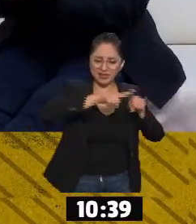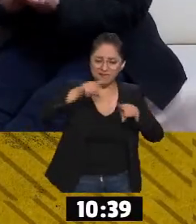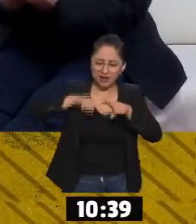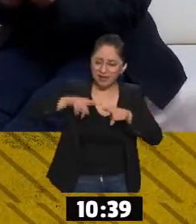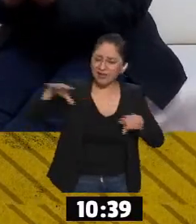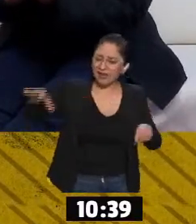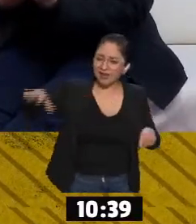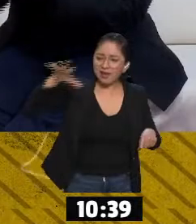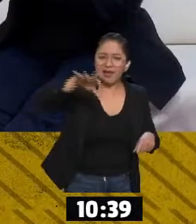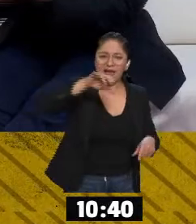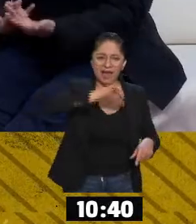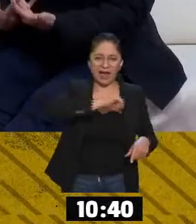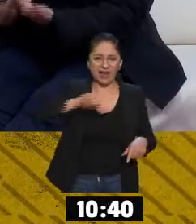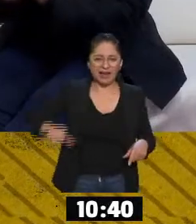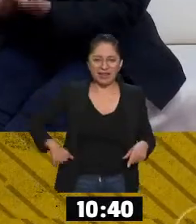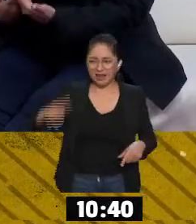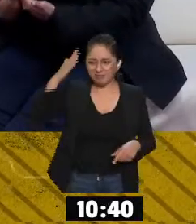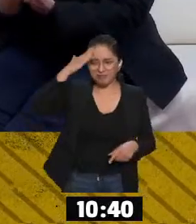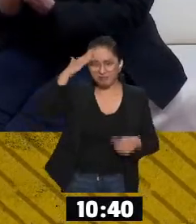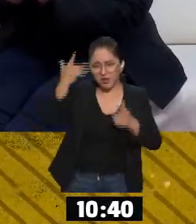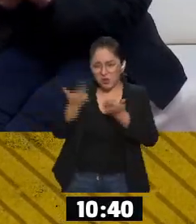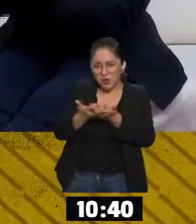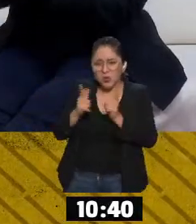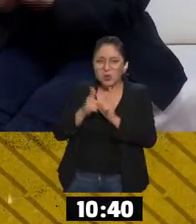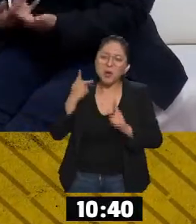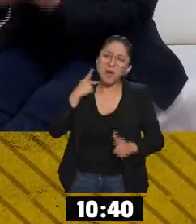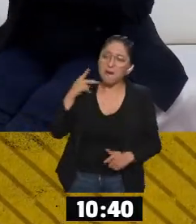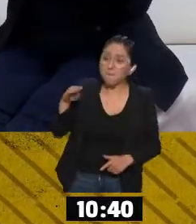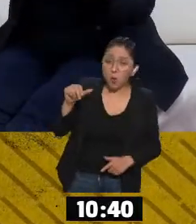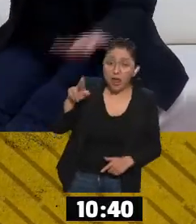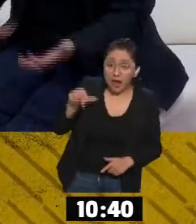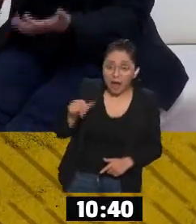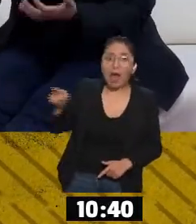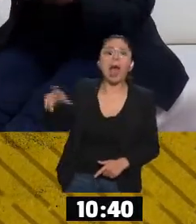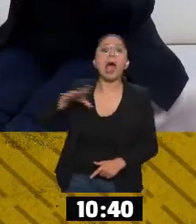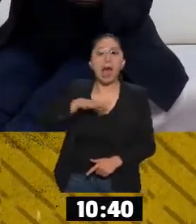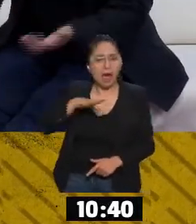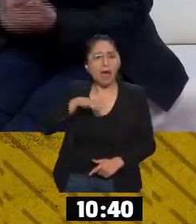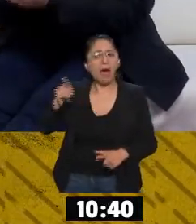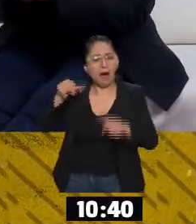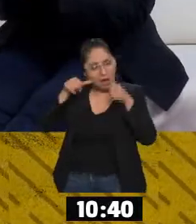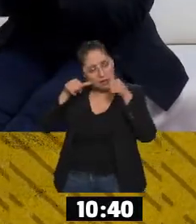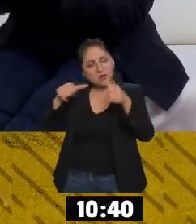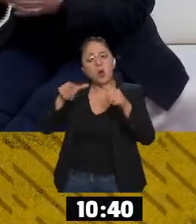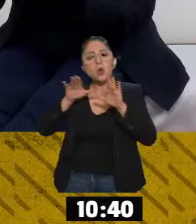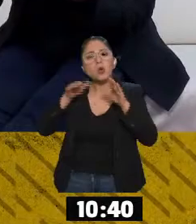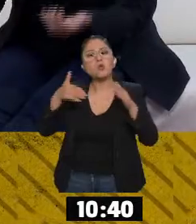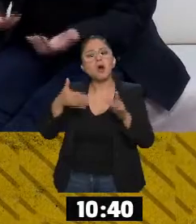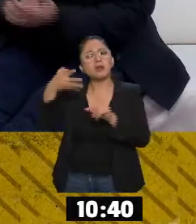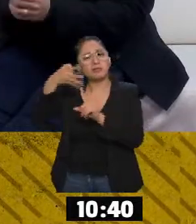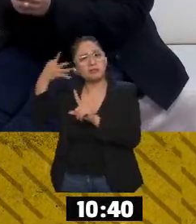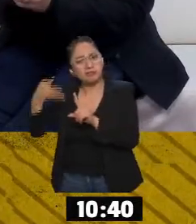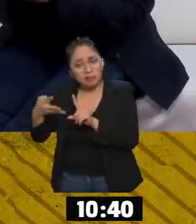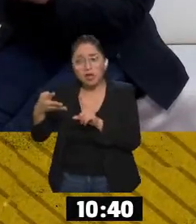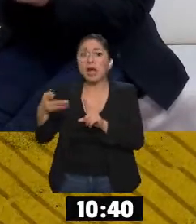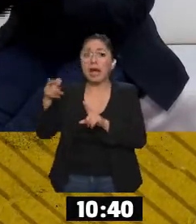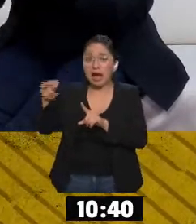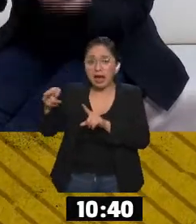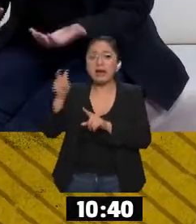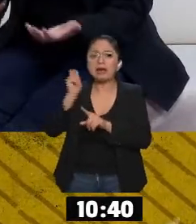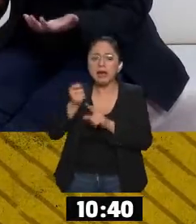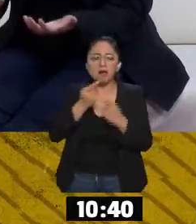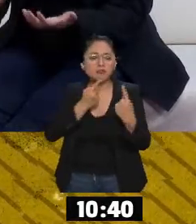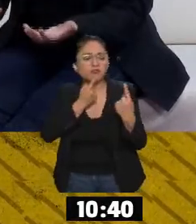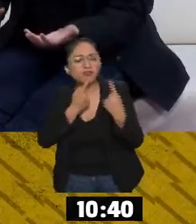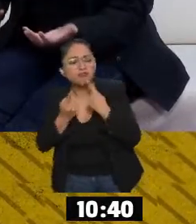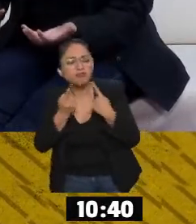esto no lo existía. Entonces, pues a través de nuestra gestión y con el diálogo con los alcaldes y alcaldesas, pues ha